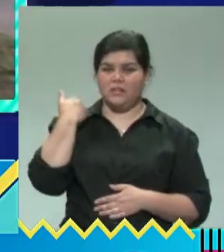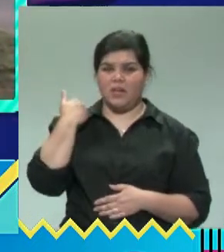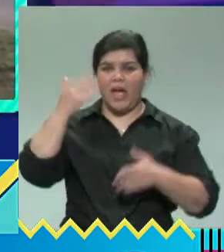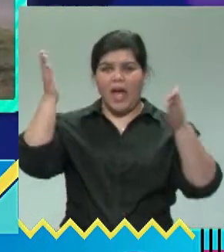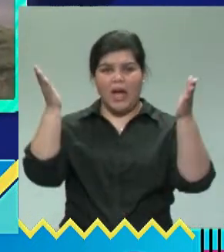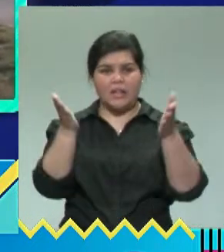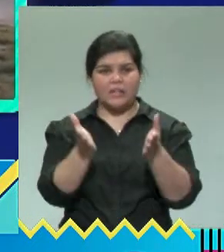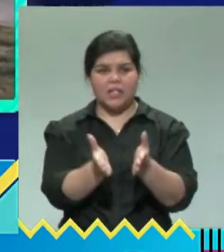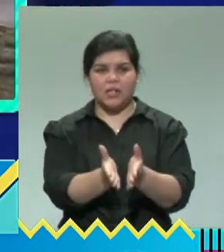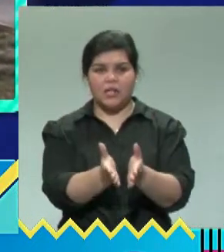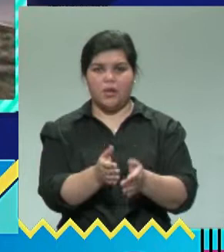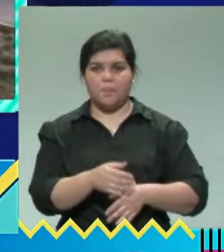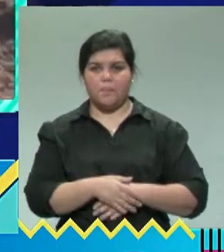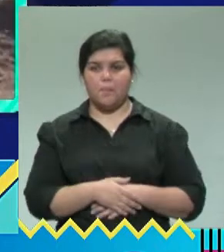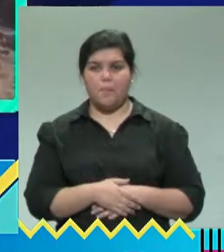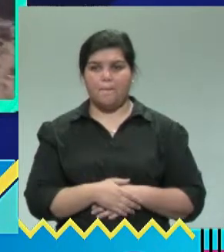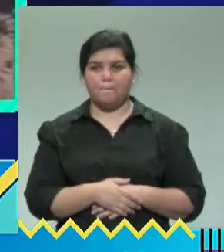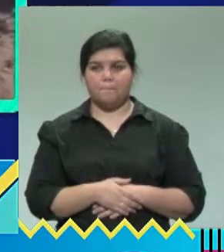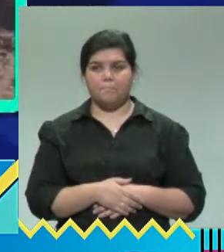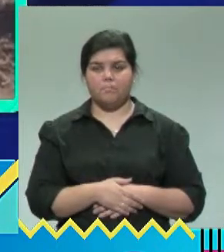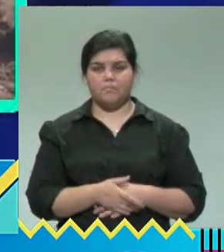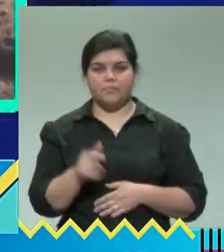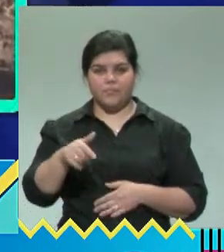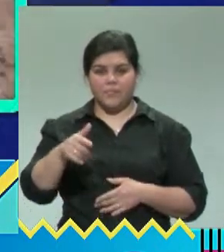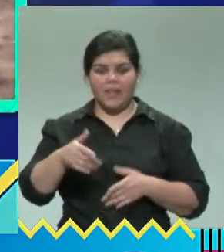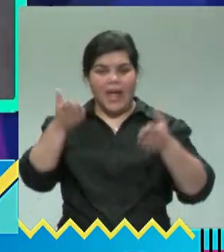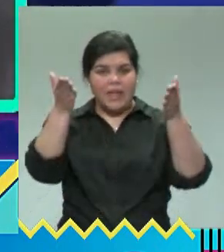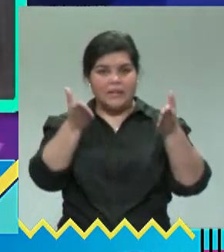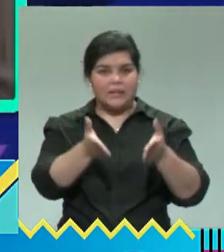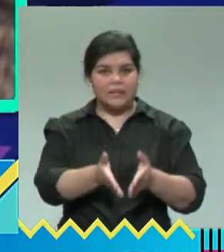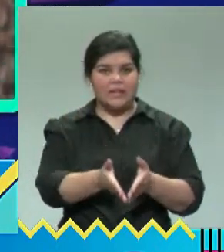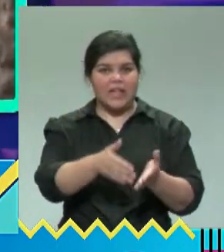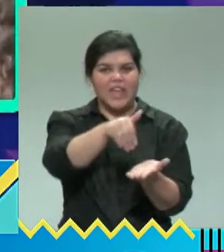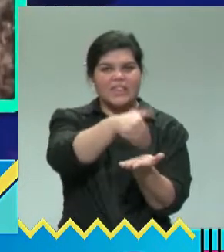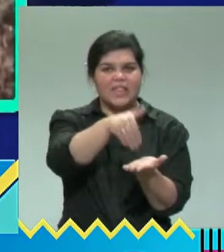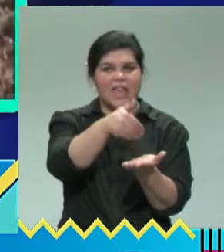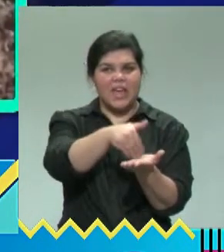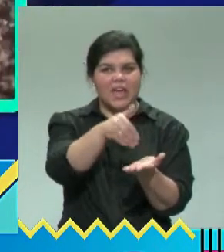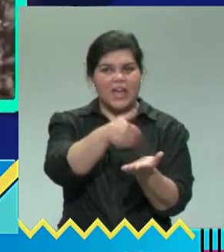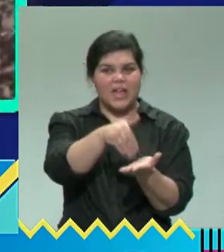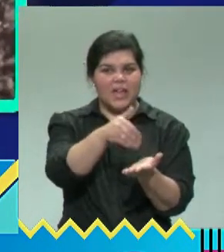usted lo conoció, las calles, las acequias de tierra con canto rodado